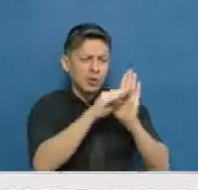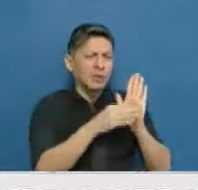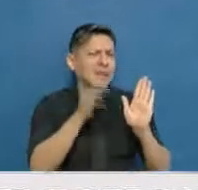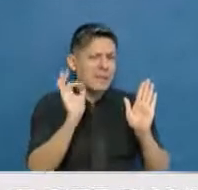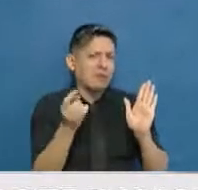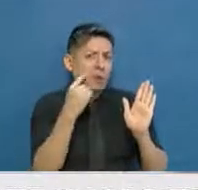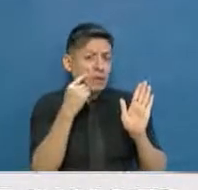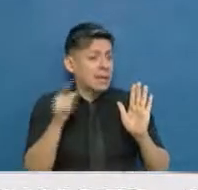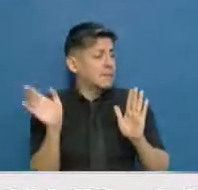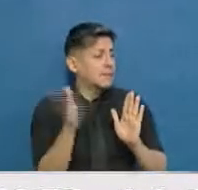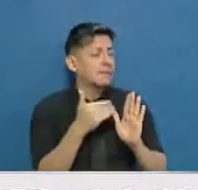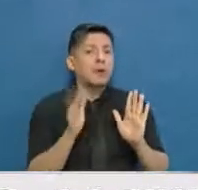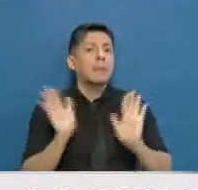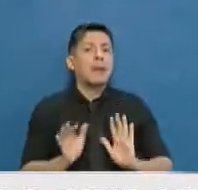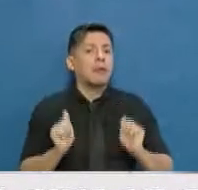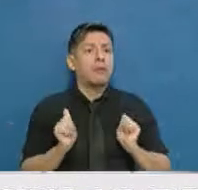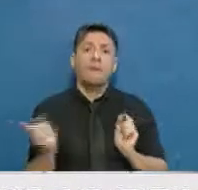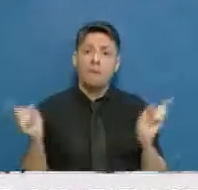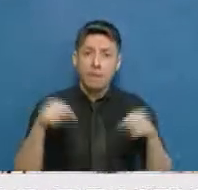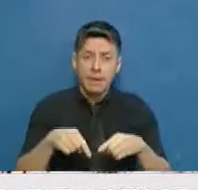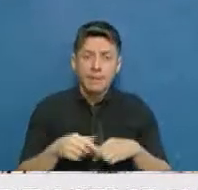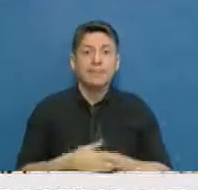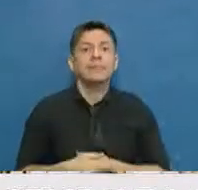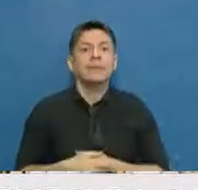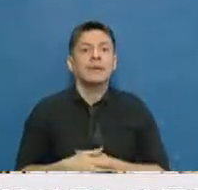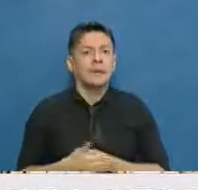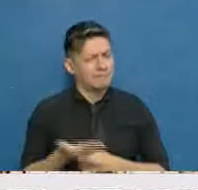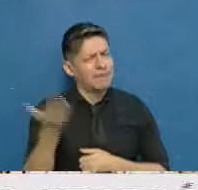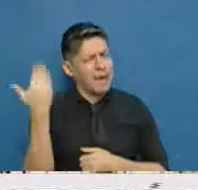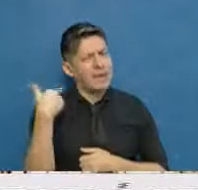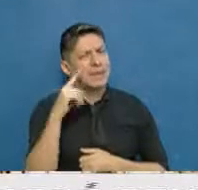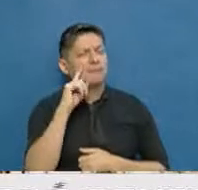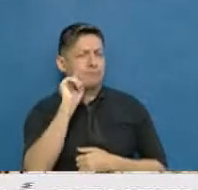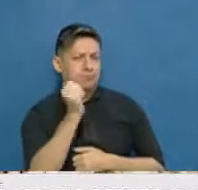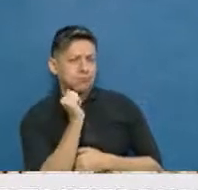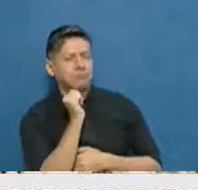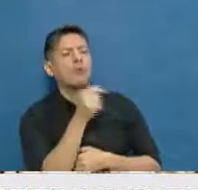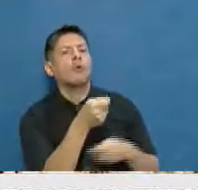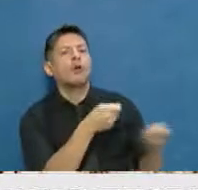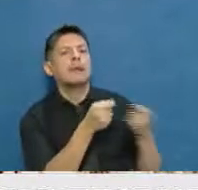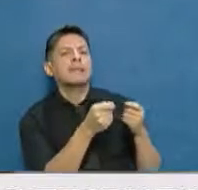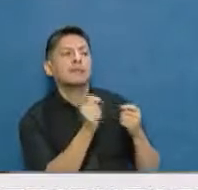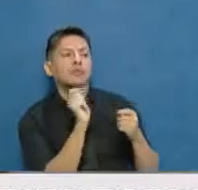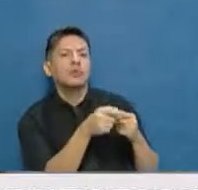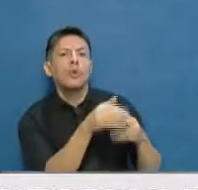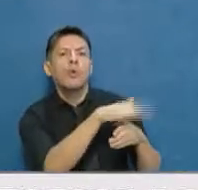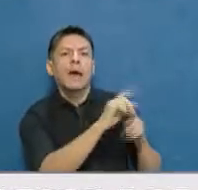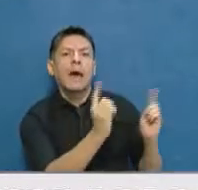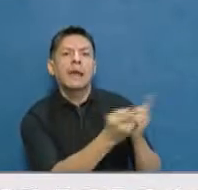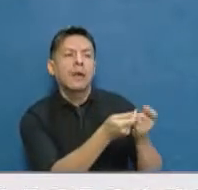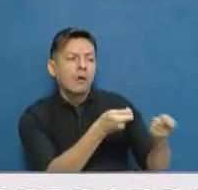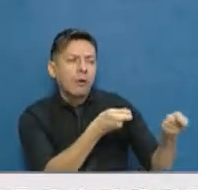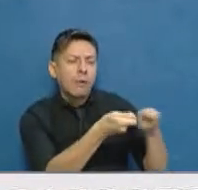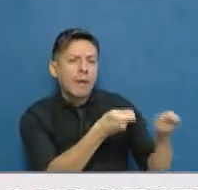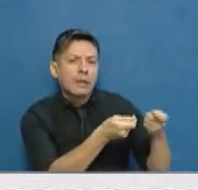volver. Hemos venido conversando desde hace días con los comerciantes. Ellos ya estaban adecuando sus establecimientos, muchos que habían cerrado sus